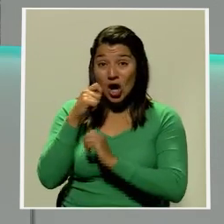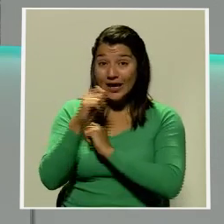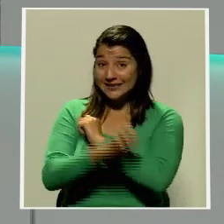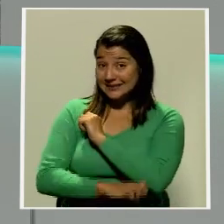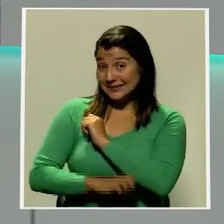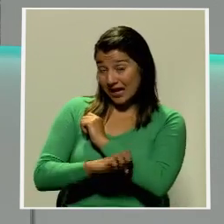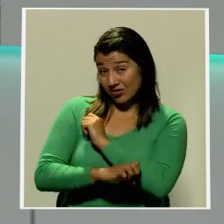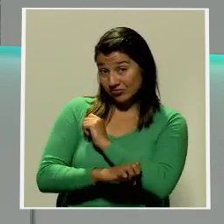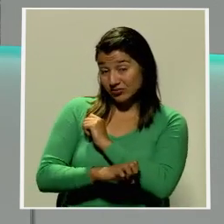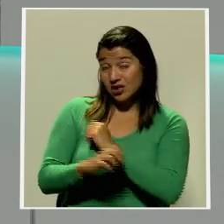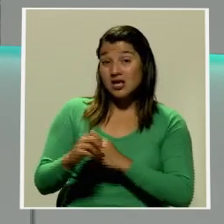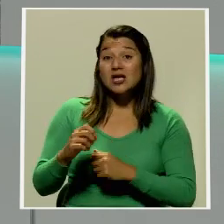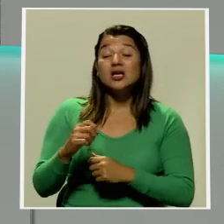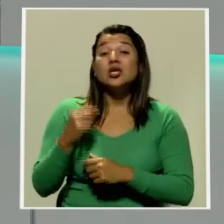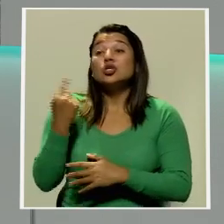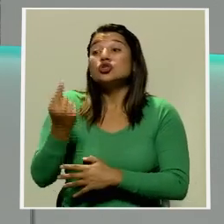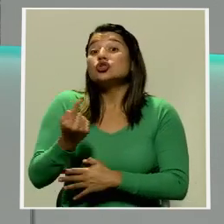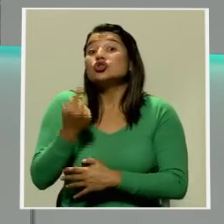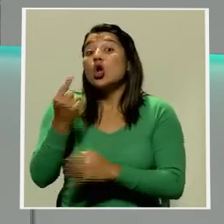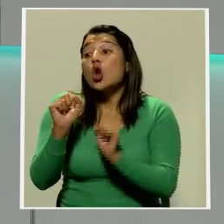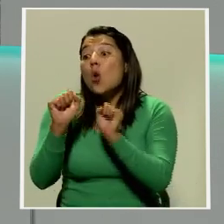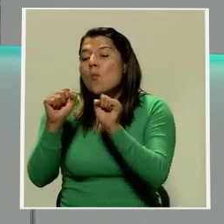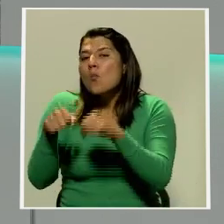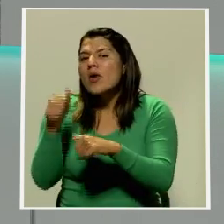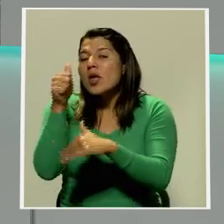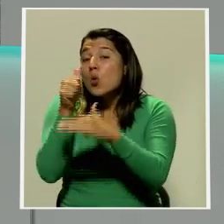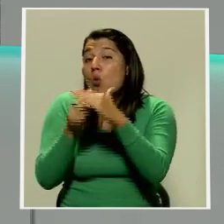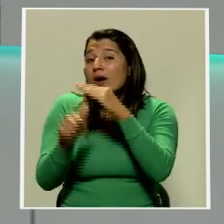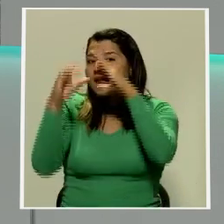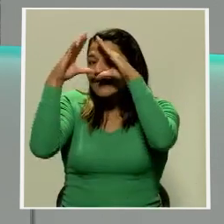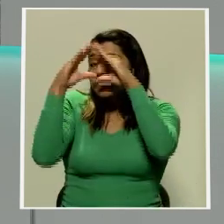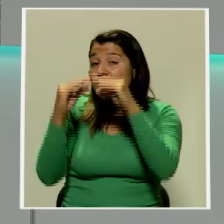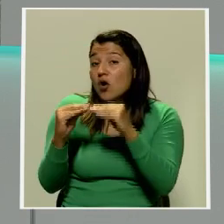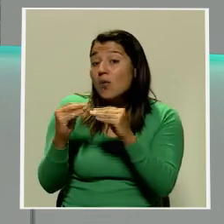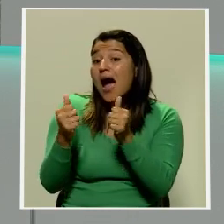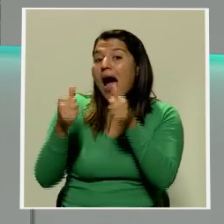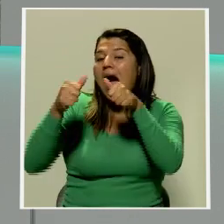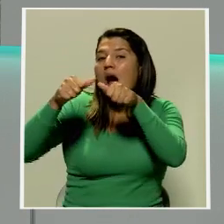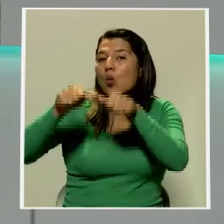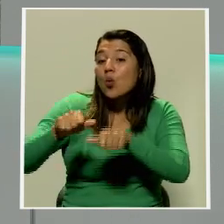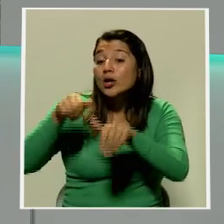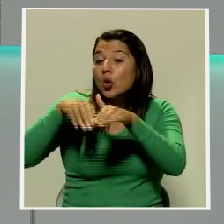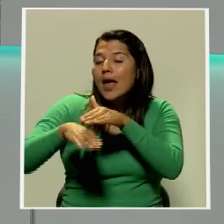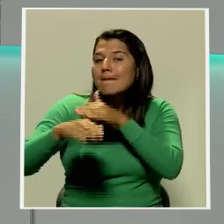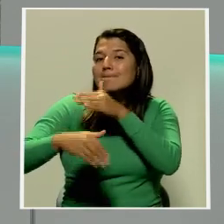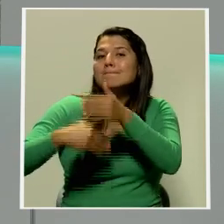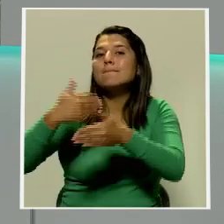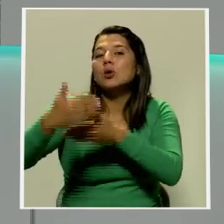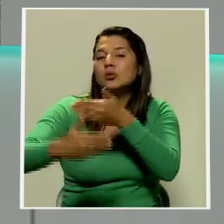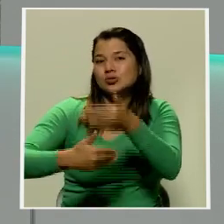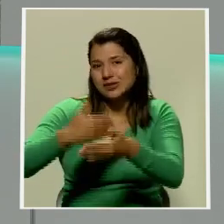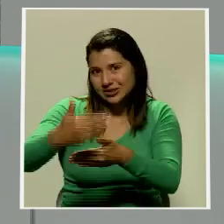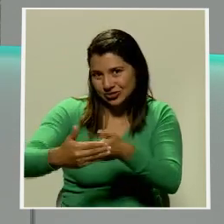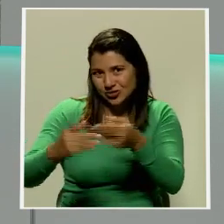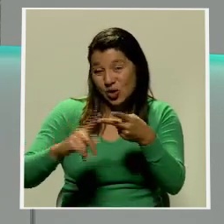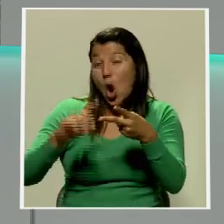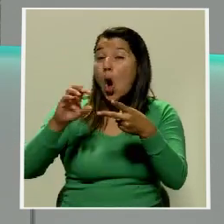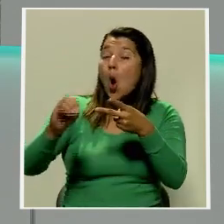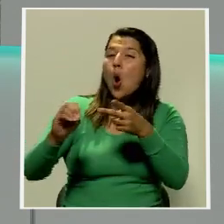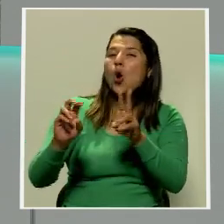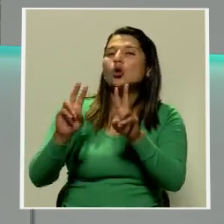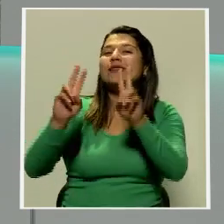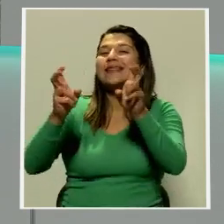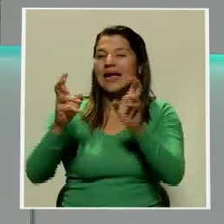están protegidos como secreto de Estado los acuerdos diplomáticos en trámite o aquellos temas que hayan